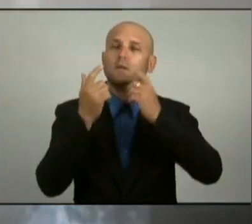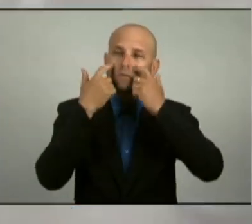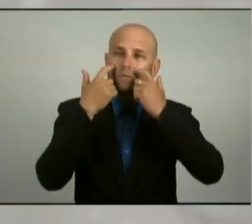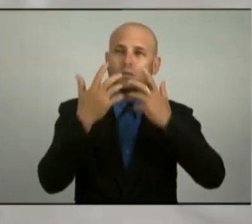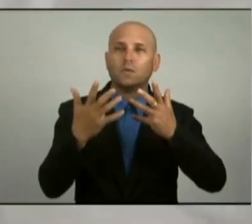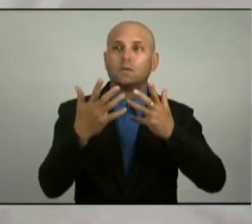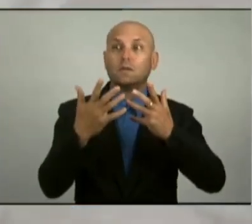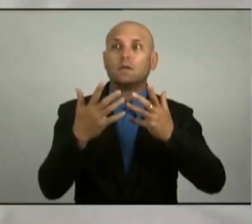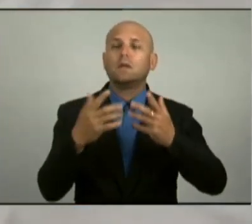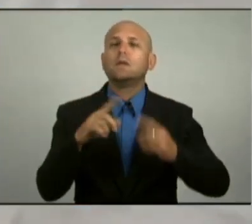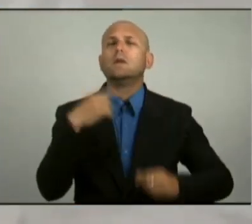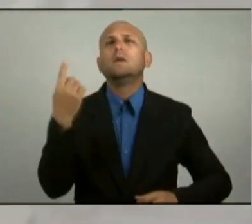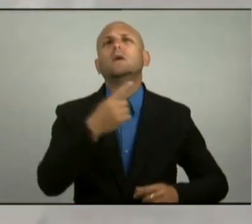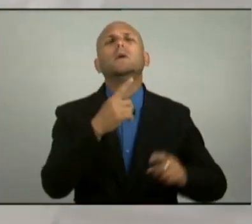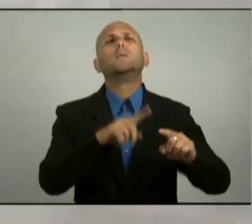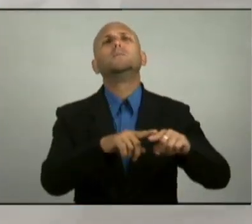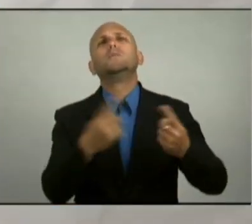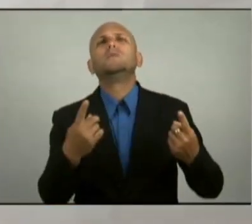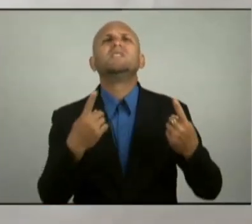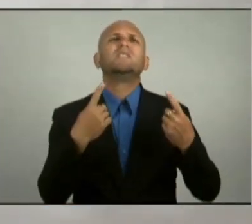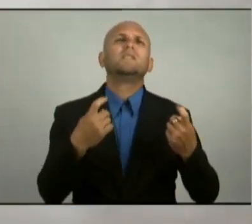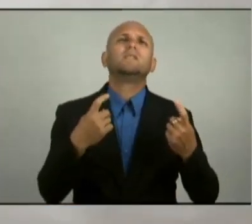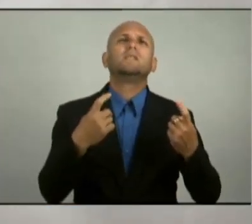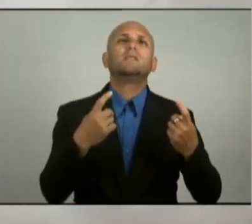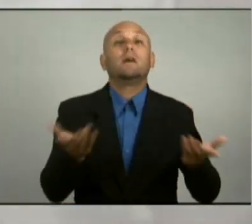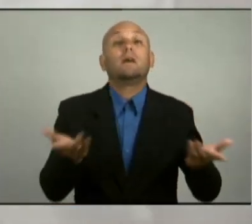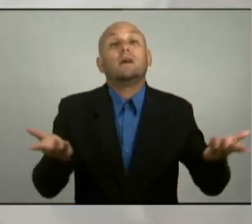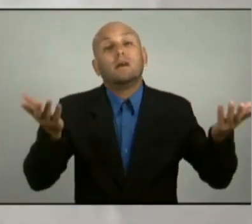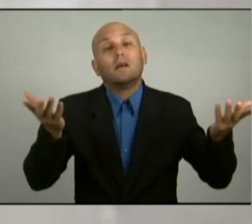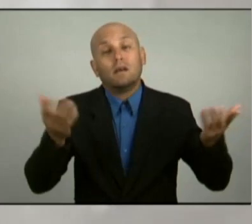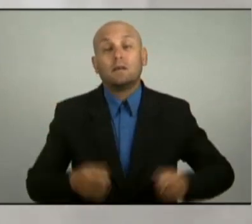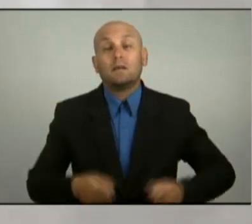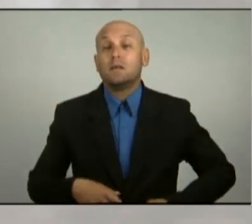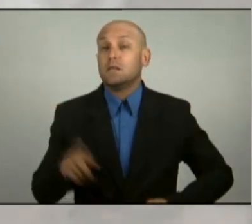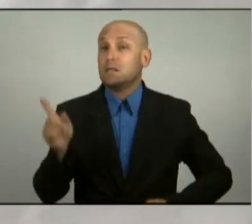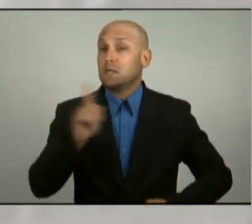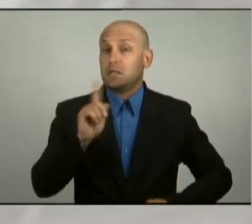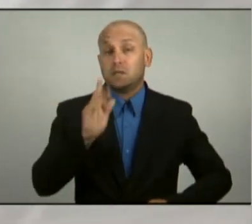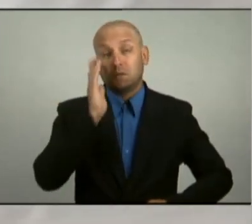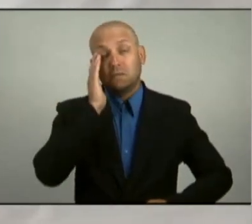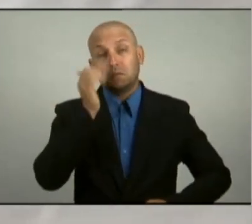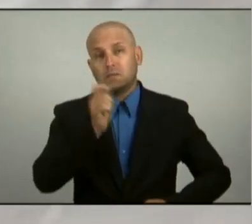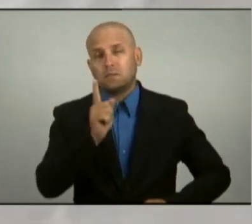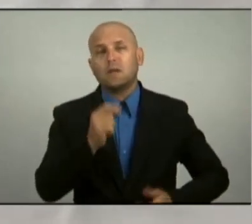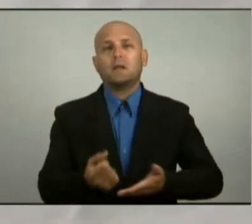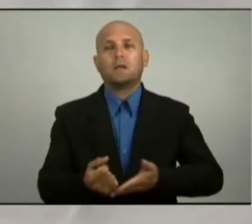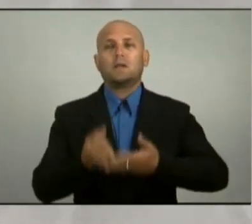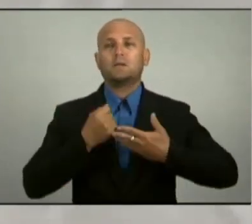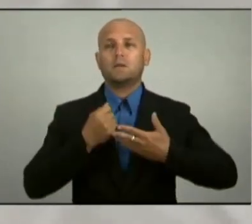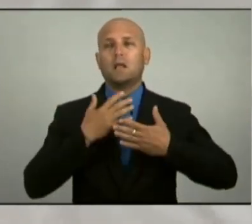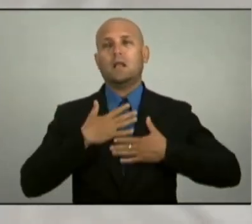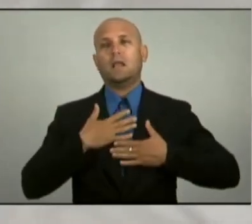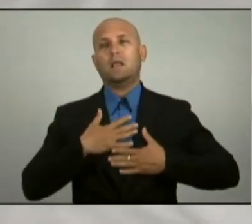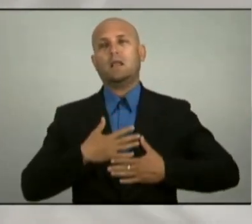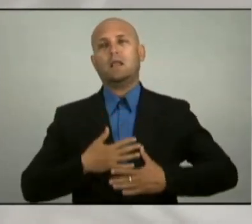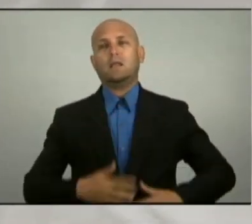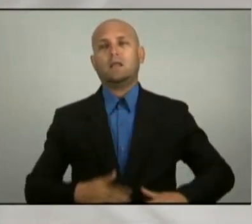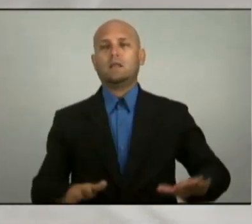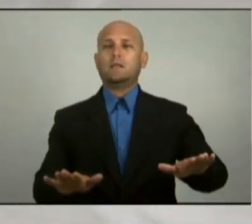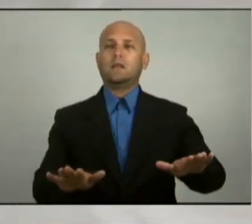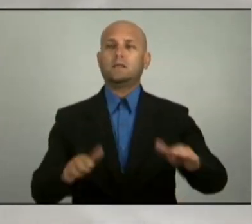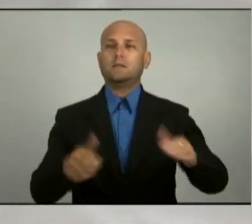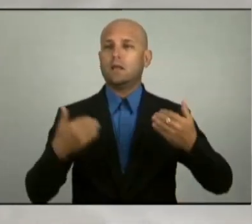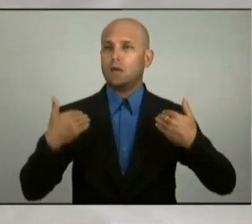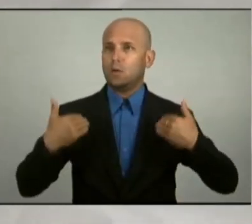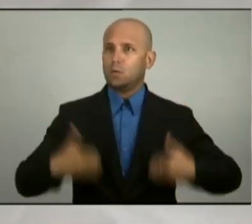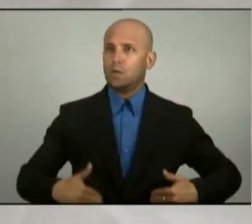Por qué necesitamos dormir Todavía se desconocen pero parece ser que principalmente cumple la función de dejar descansar nuestro cerebro y cuerpo de